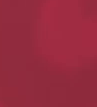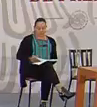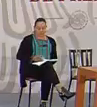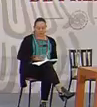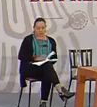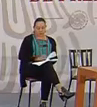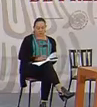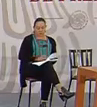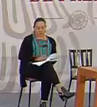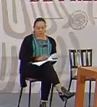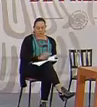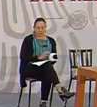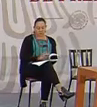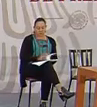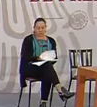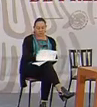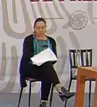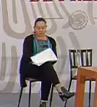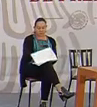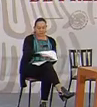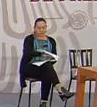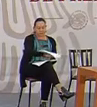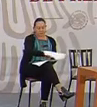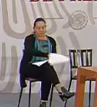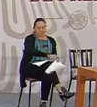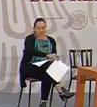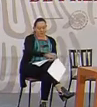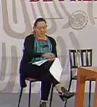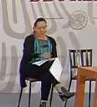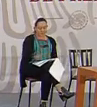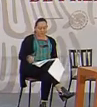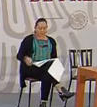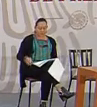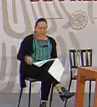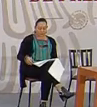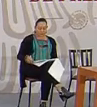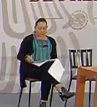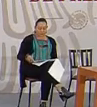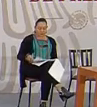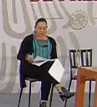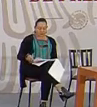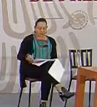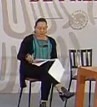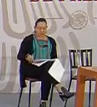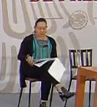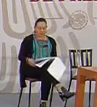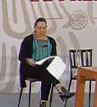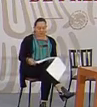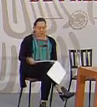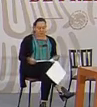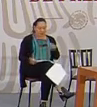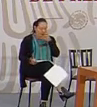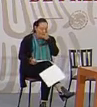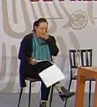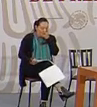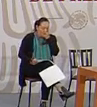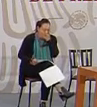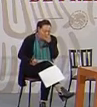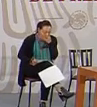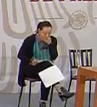Las competencias por niveles de gobierno que emite la propia ley. El DIF genera la normatividad a través de esta